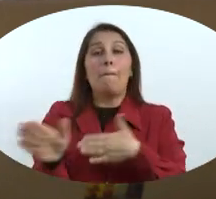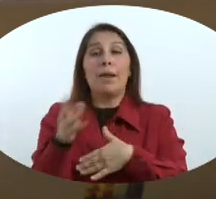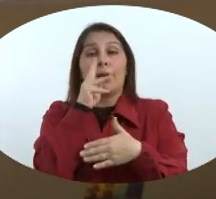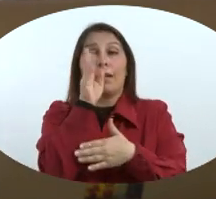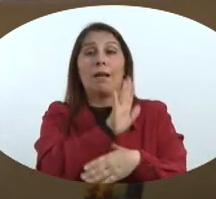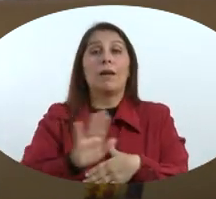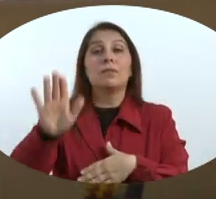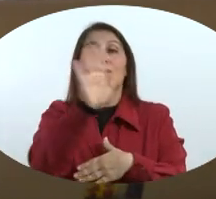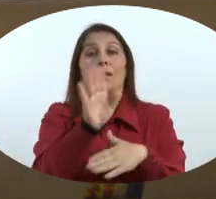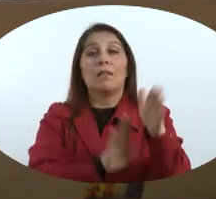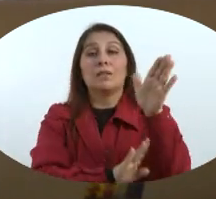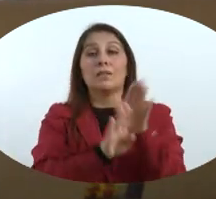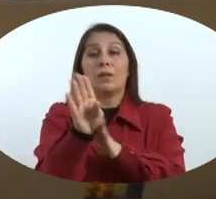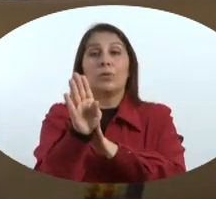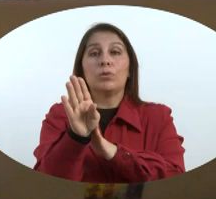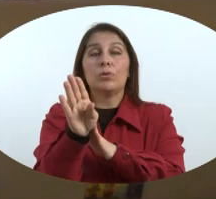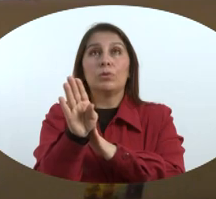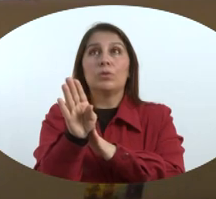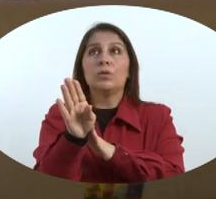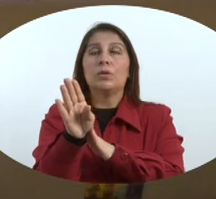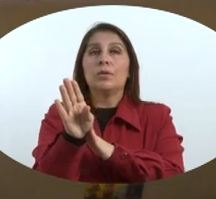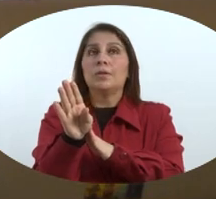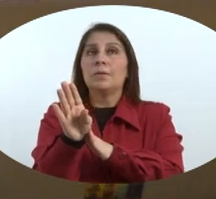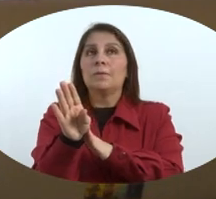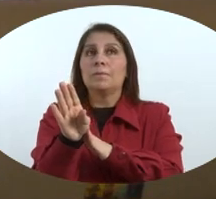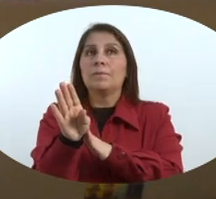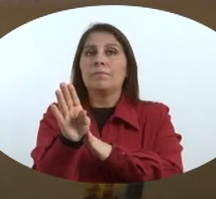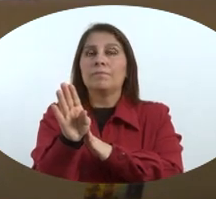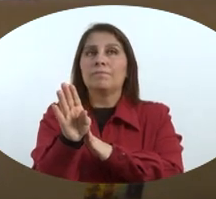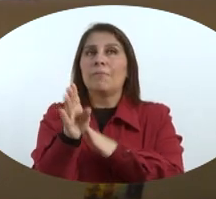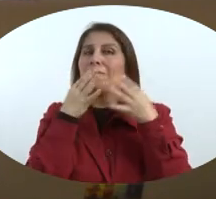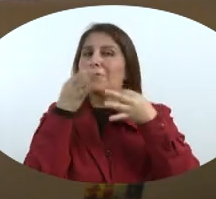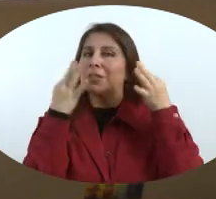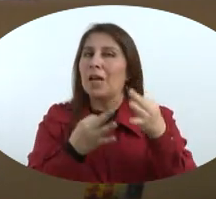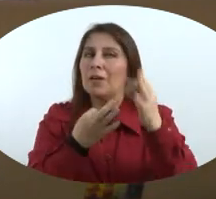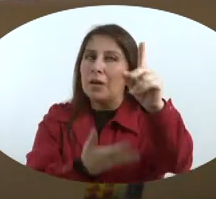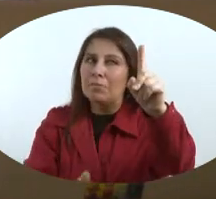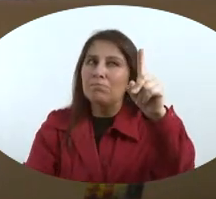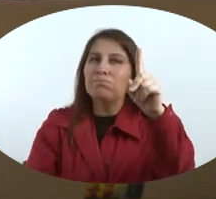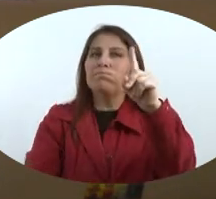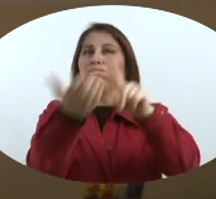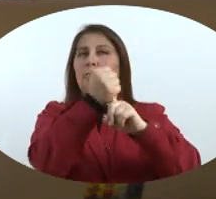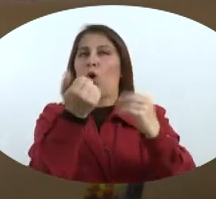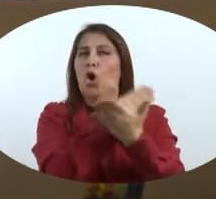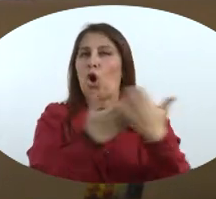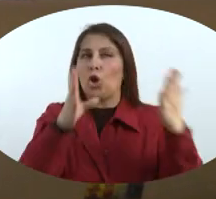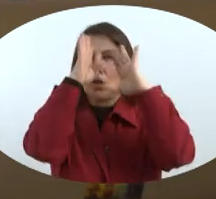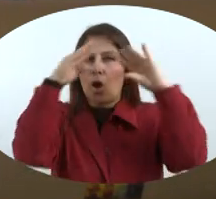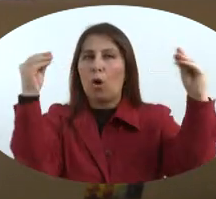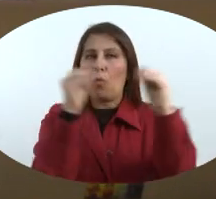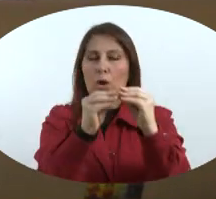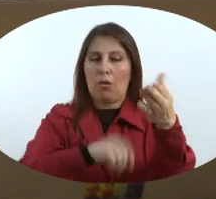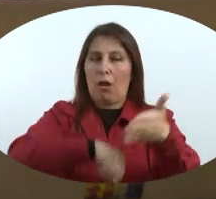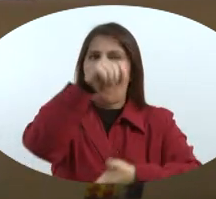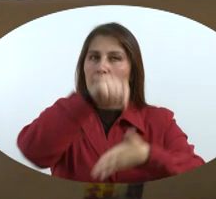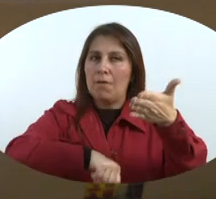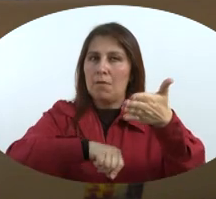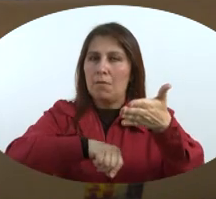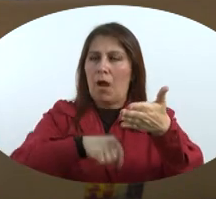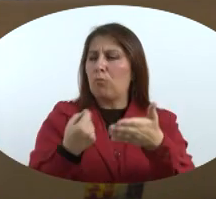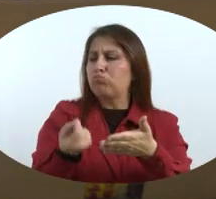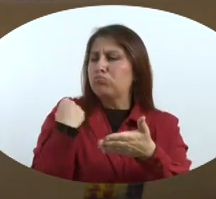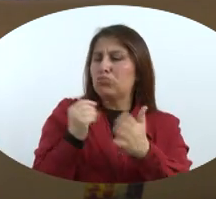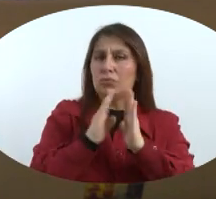nacional de desarrollo parte con la idea de que no logramos realmente gran cosa con el acuerdo firmado